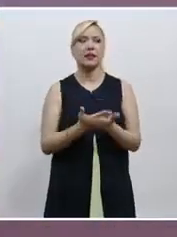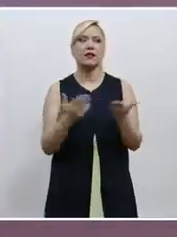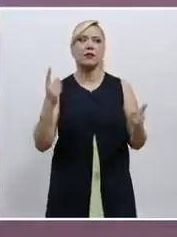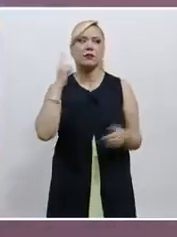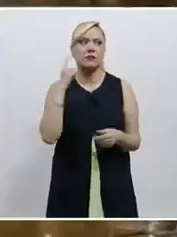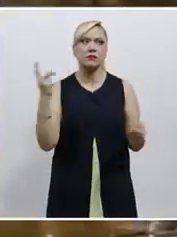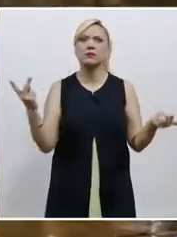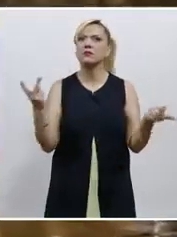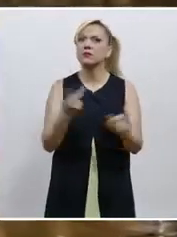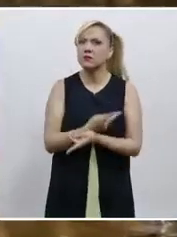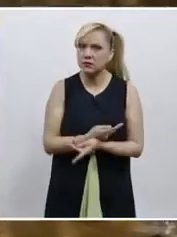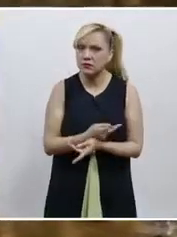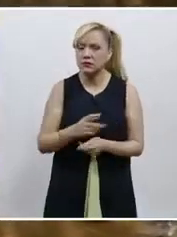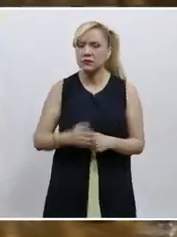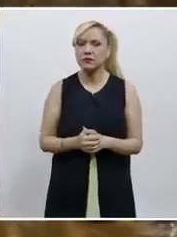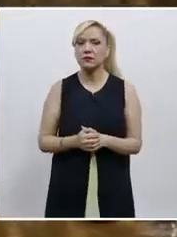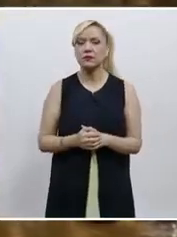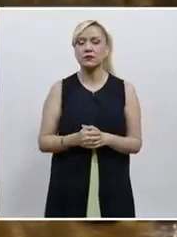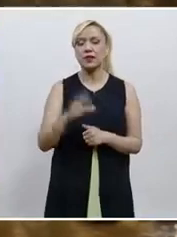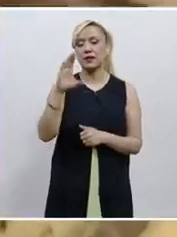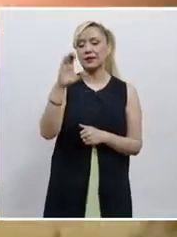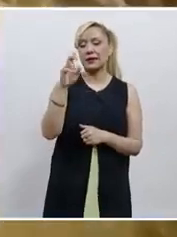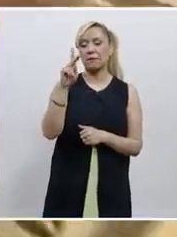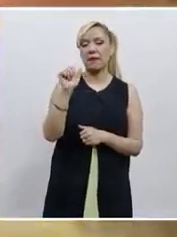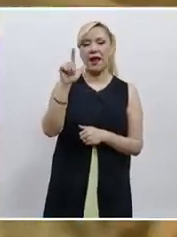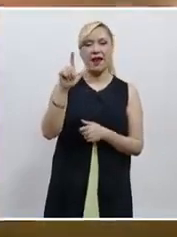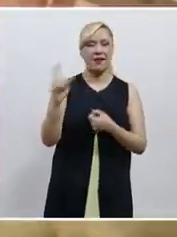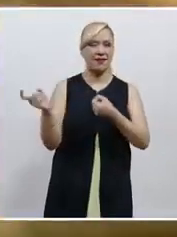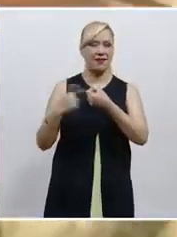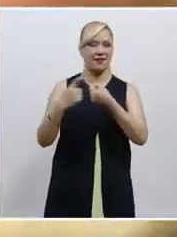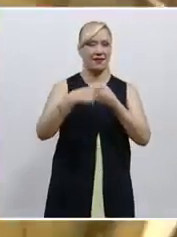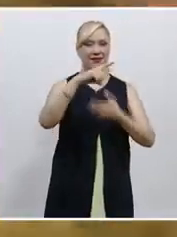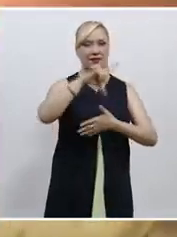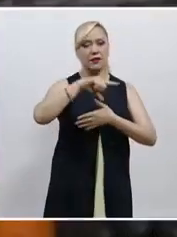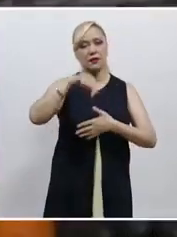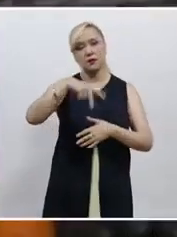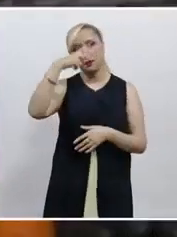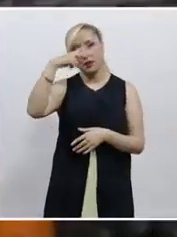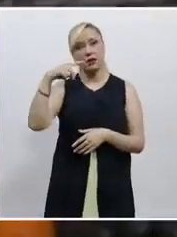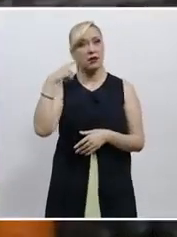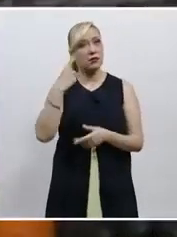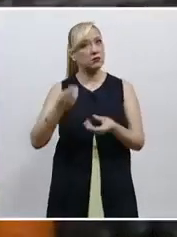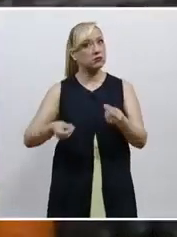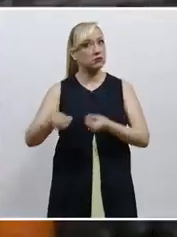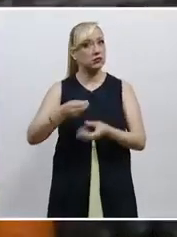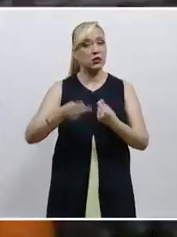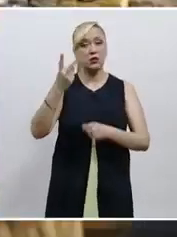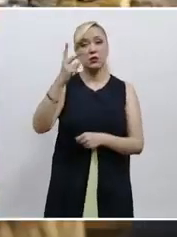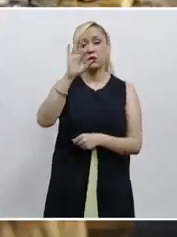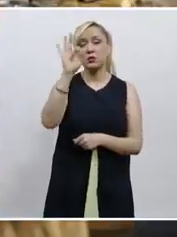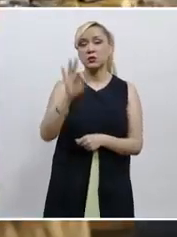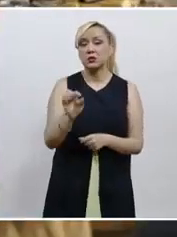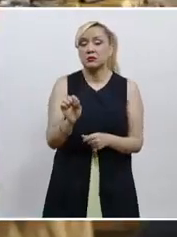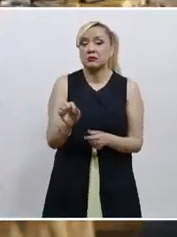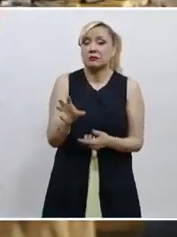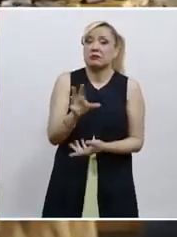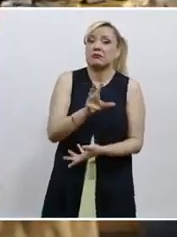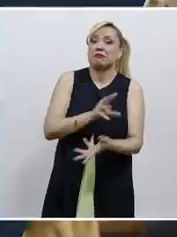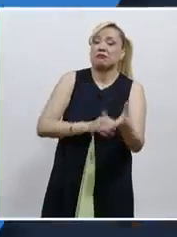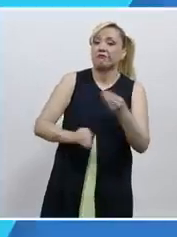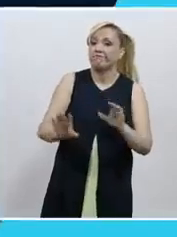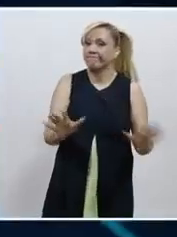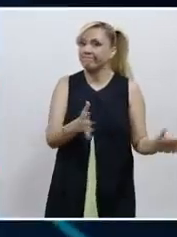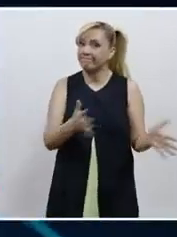Más adelante, la CEPAL pronostica que México registrará un crecimiento del 2% en el presente año.